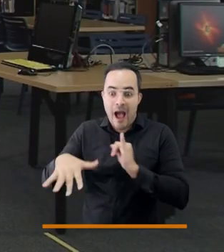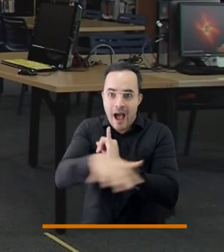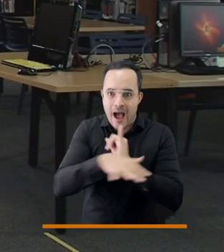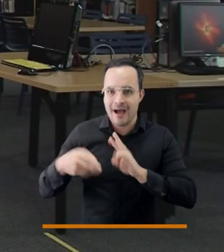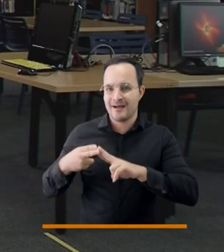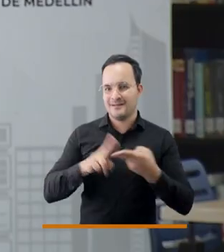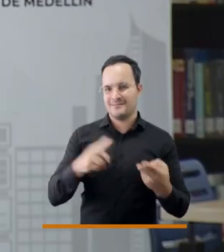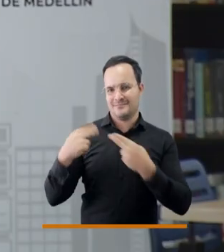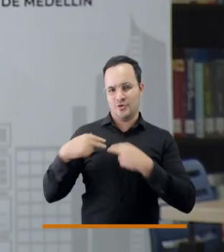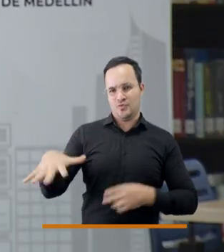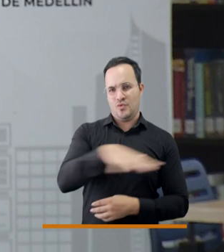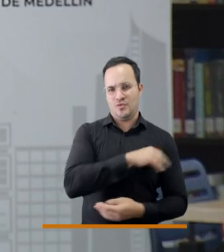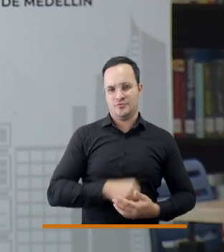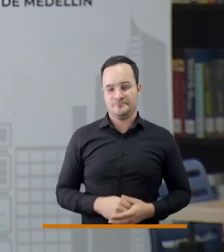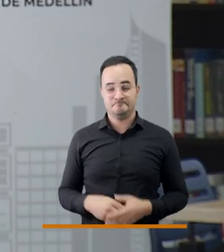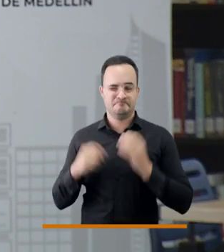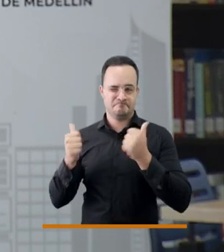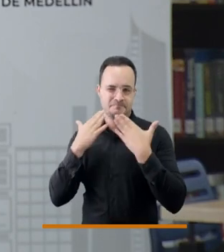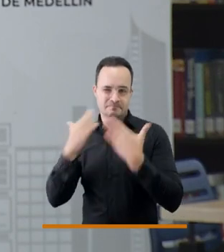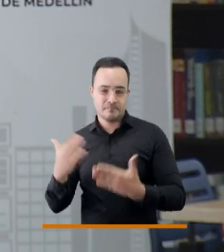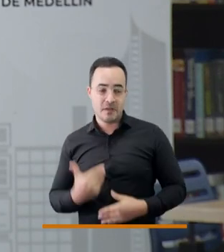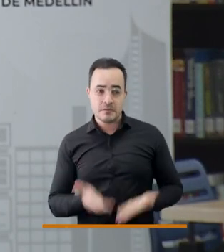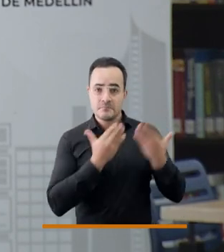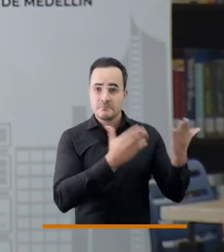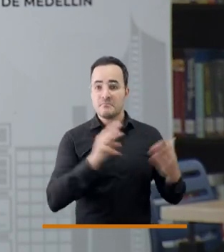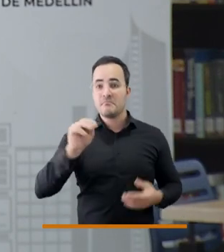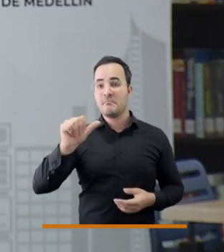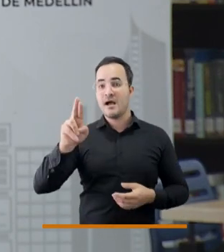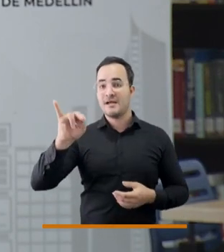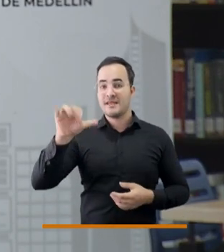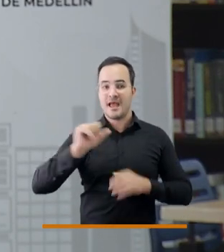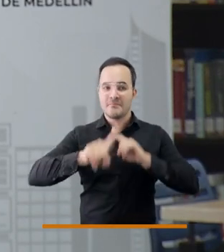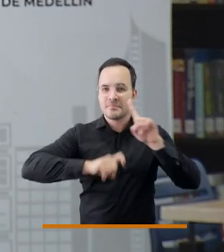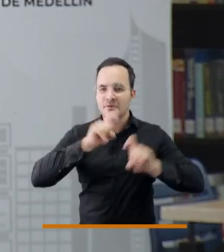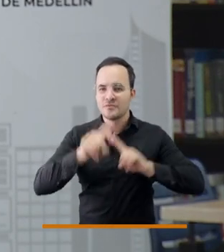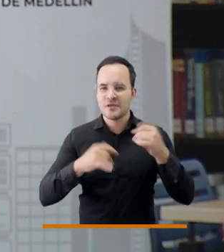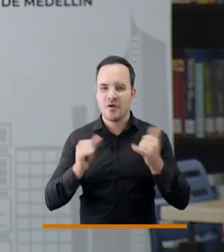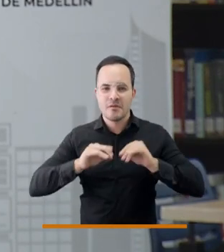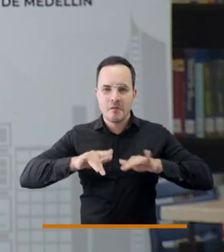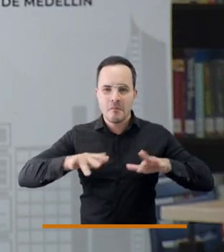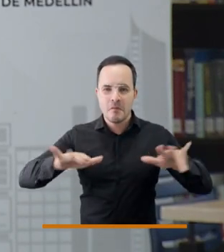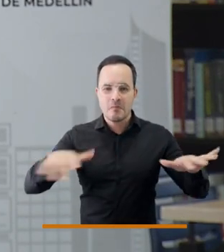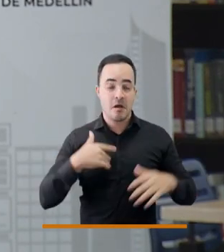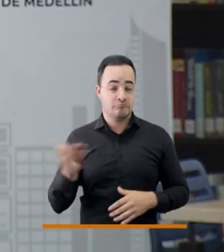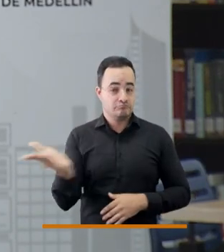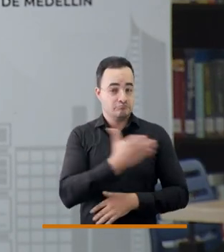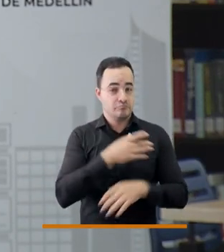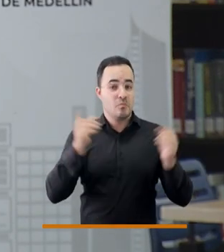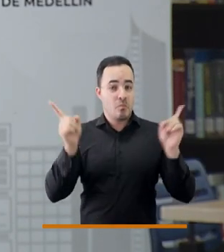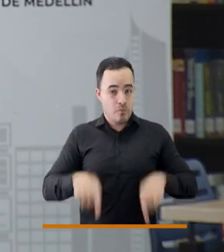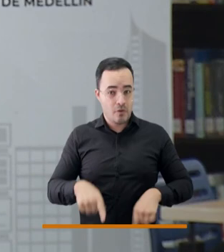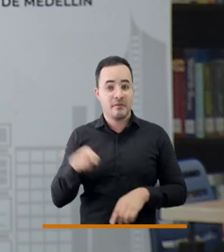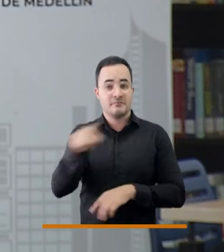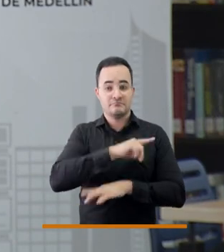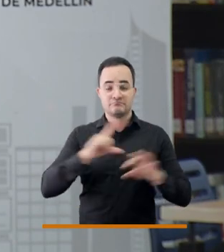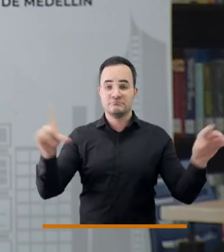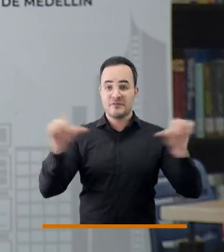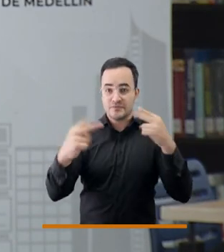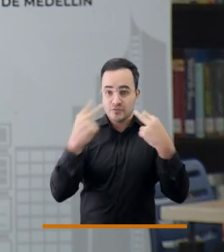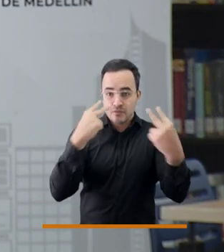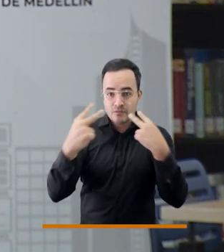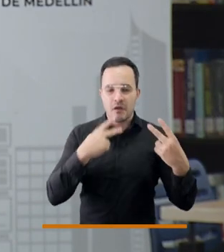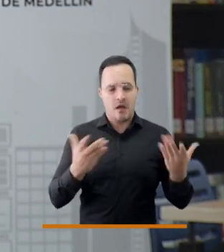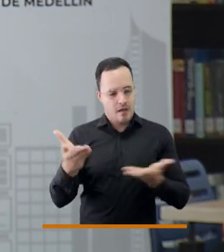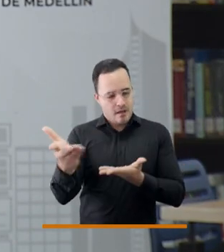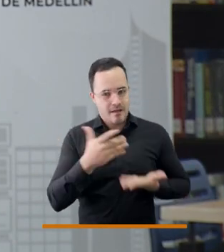entonces a entrar en materia. Mientras tanto, seguimos con María Fernanda Córdoba, quien tiene la pregunta con la cual ustedes, nuestros televidentes, participan